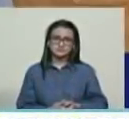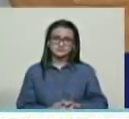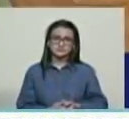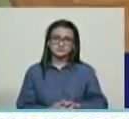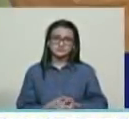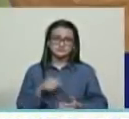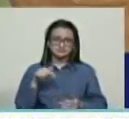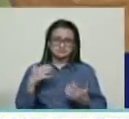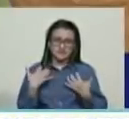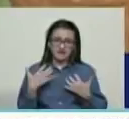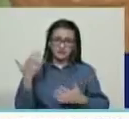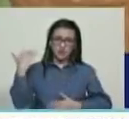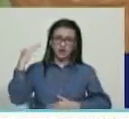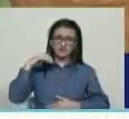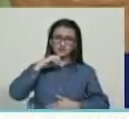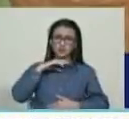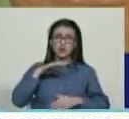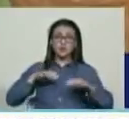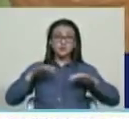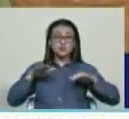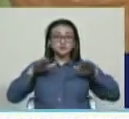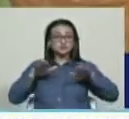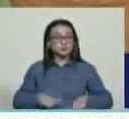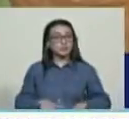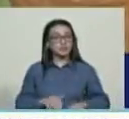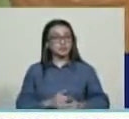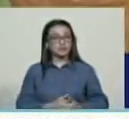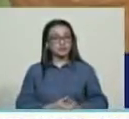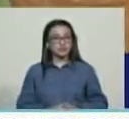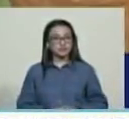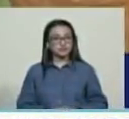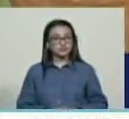este acto en la Cuarta República por la lluvia lo hubiesen suspendido,